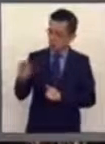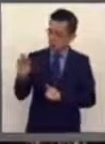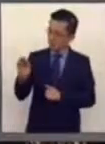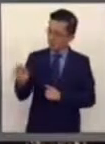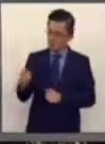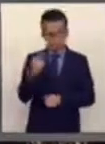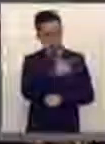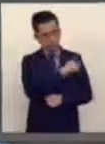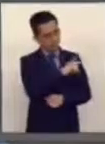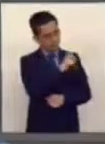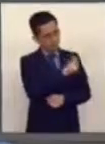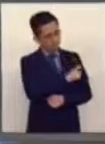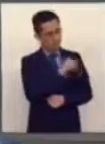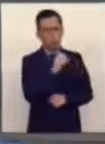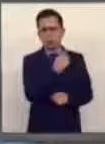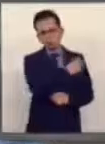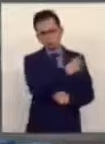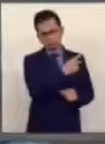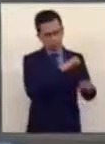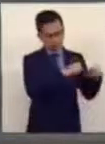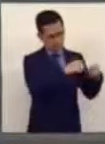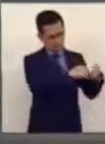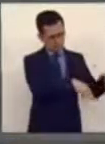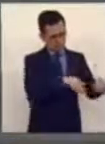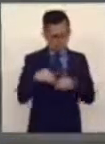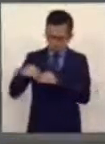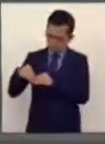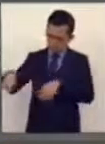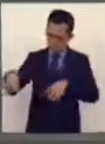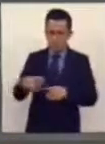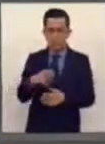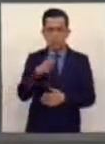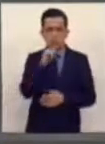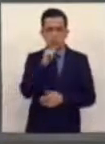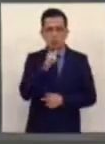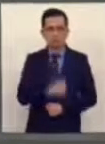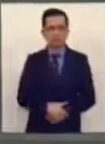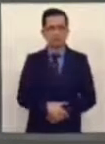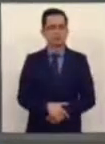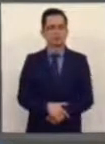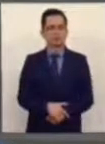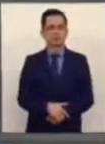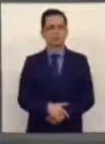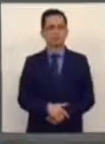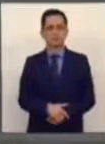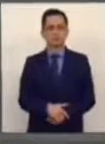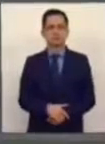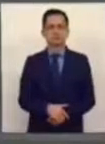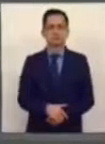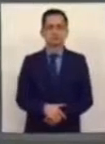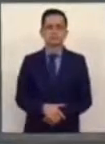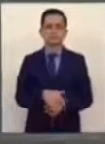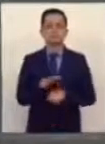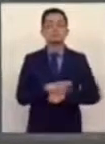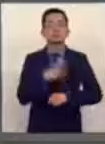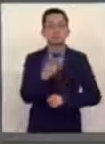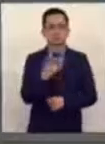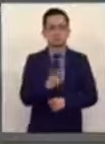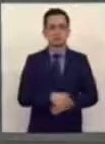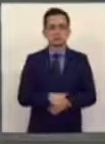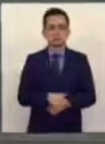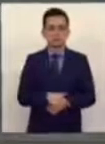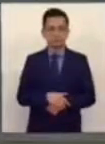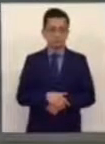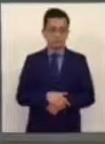CFE o sus empresas subsidiarias y filiales. Por eso, este tema